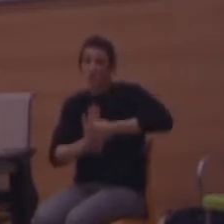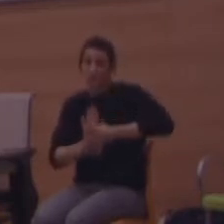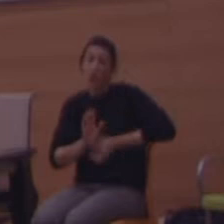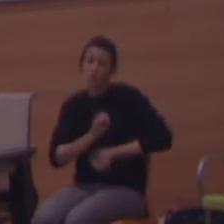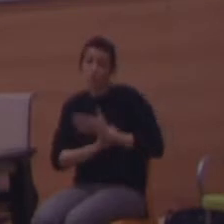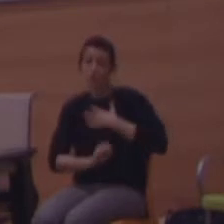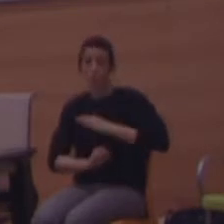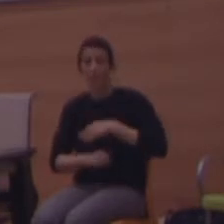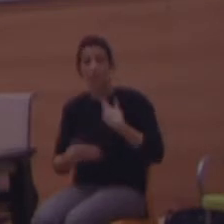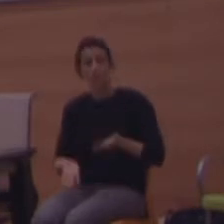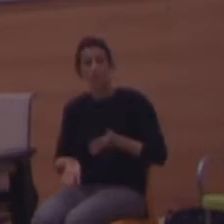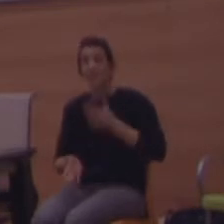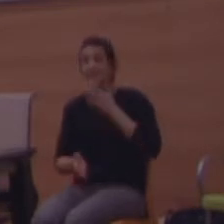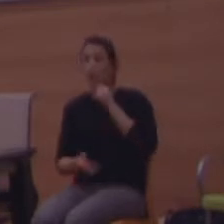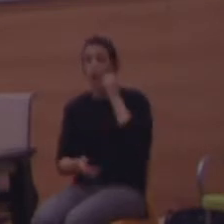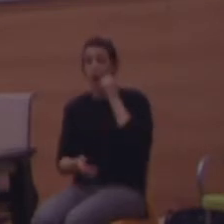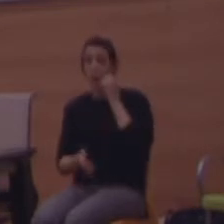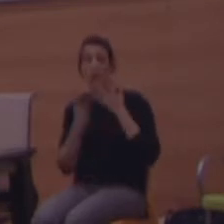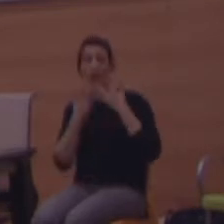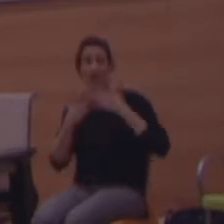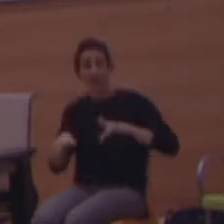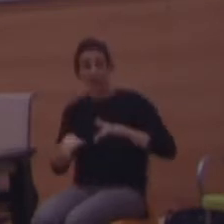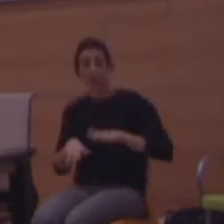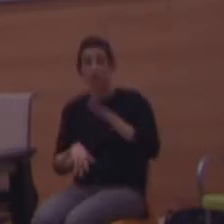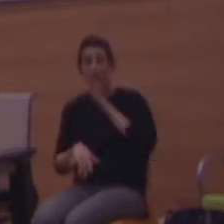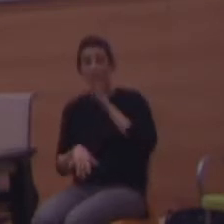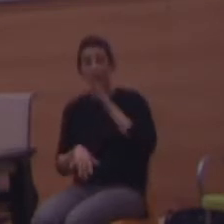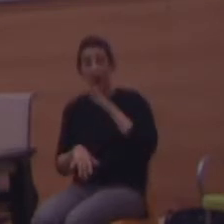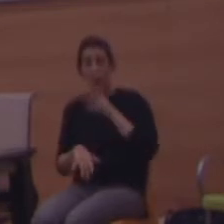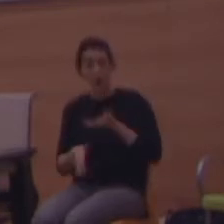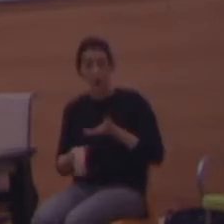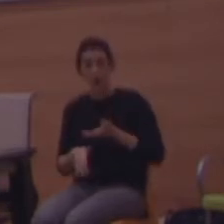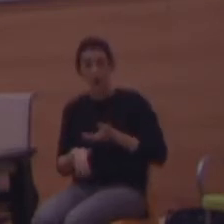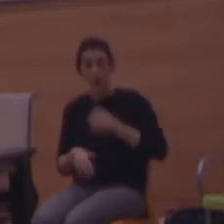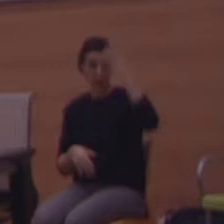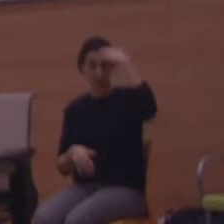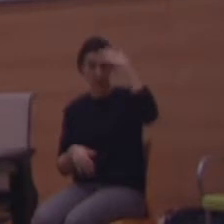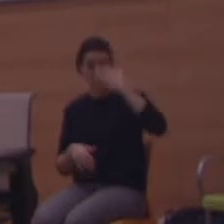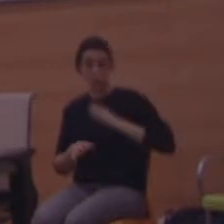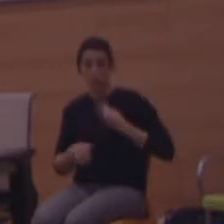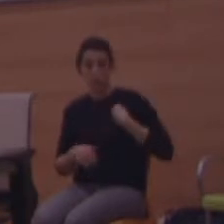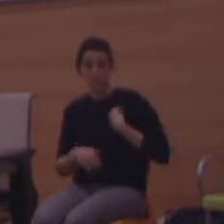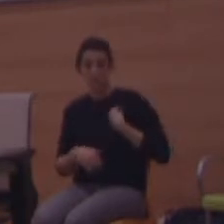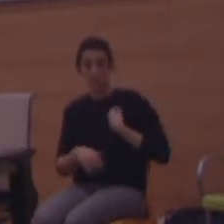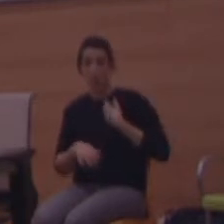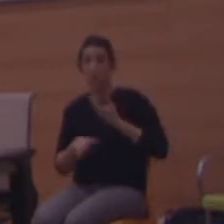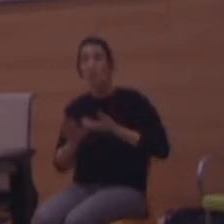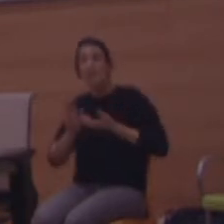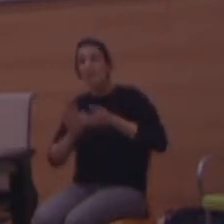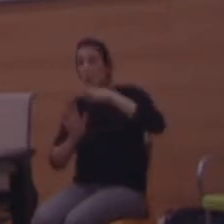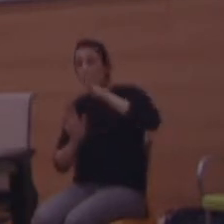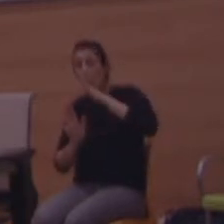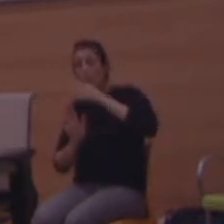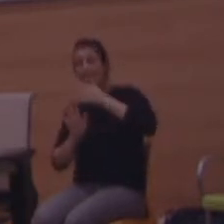Lavarlo con aguas y jabones neutros, típico jabón con el que nos duchamos, lavarlo bien y luego pues, secarlo con un